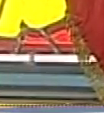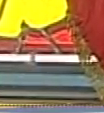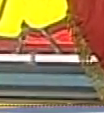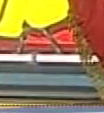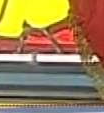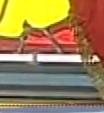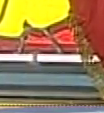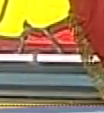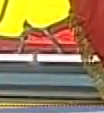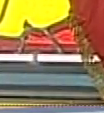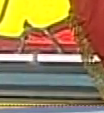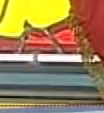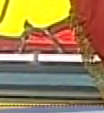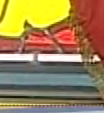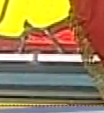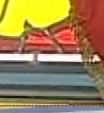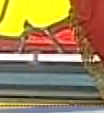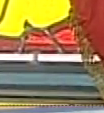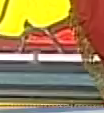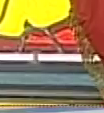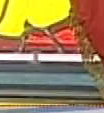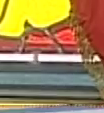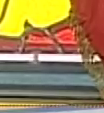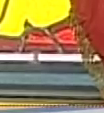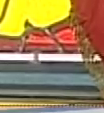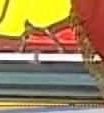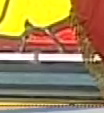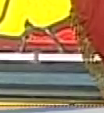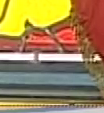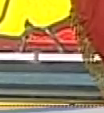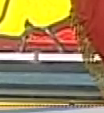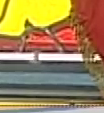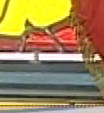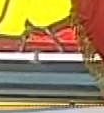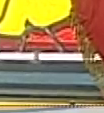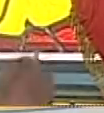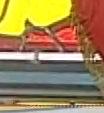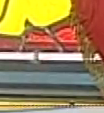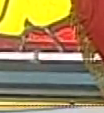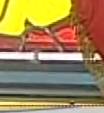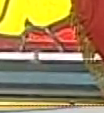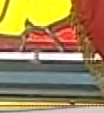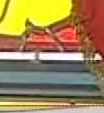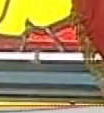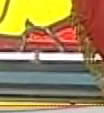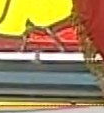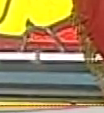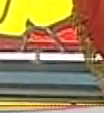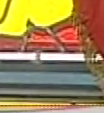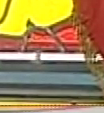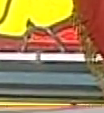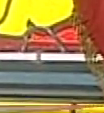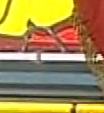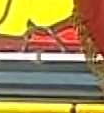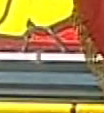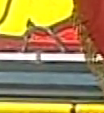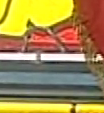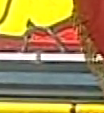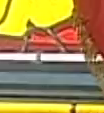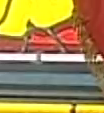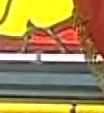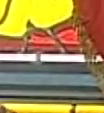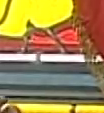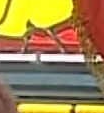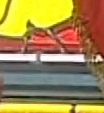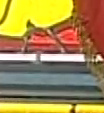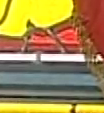alcaldes de cara ya al proceso venidero de elección popular para también renovar las autoridades municipales, seguir